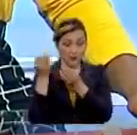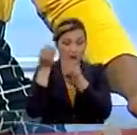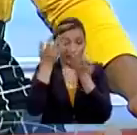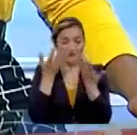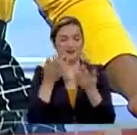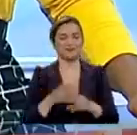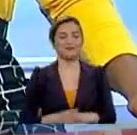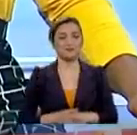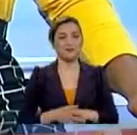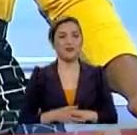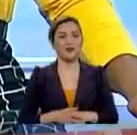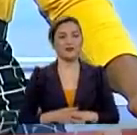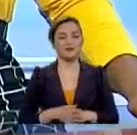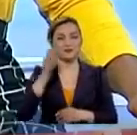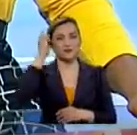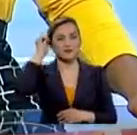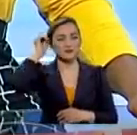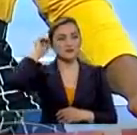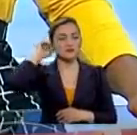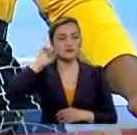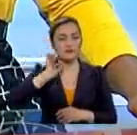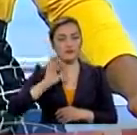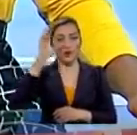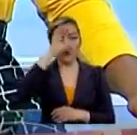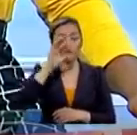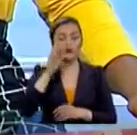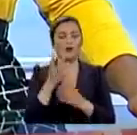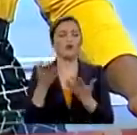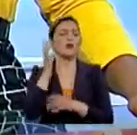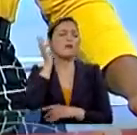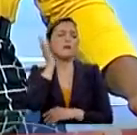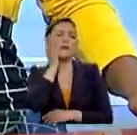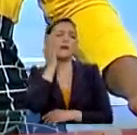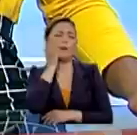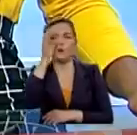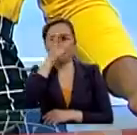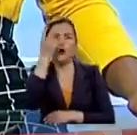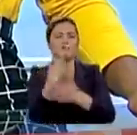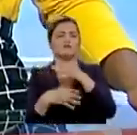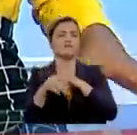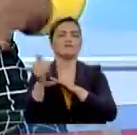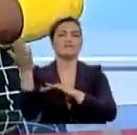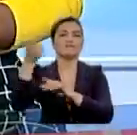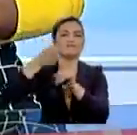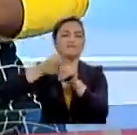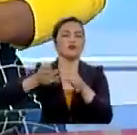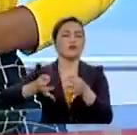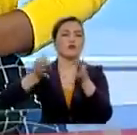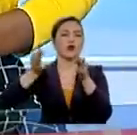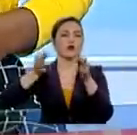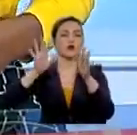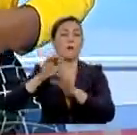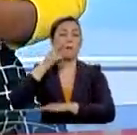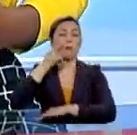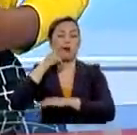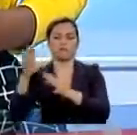informarse junto a nosotros. Ahora les contamos que una madre busca a su hija, quien en febrero pasado fue sacada de Francia por su padre sin